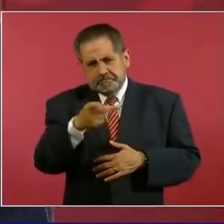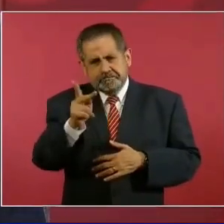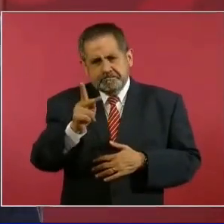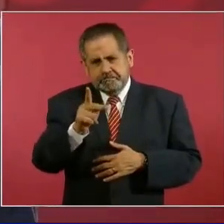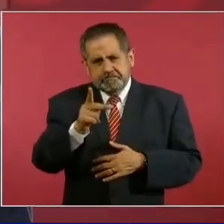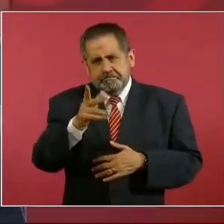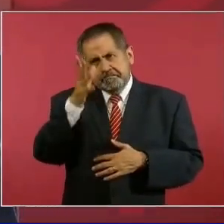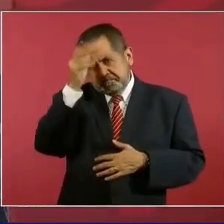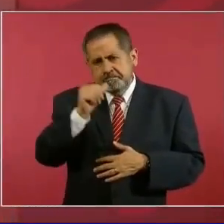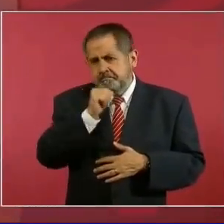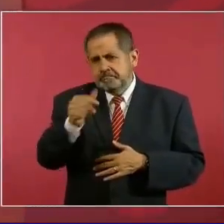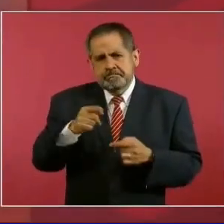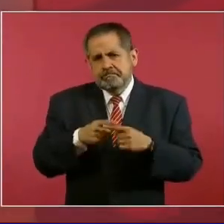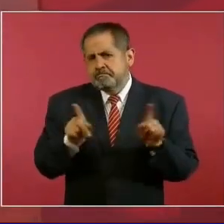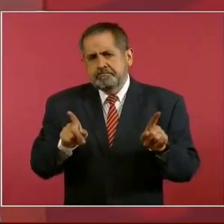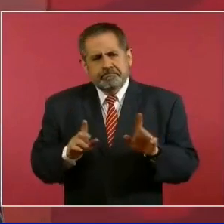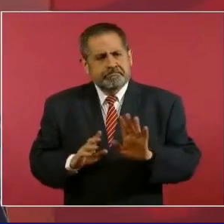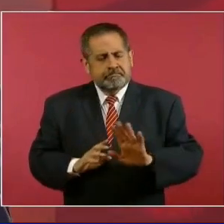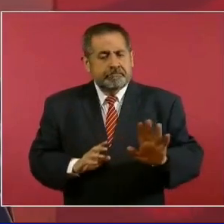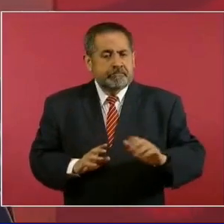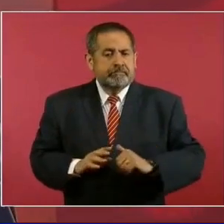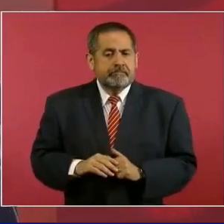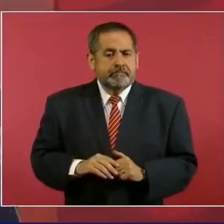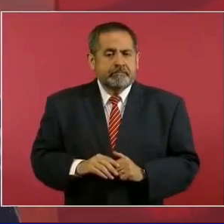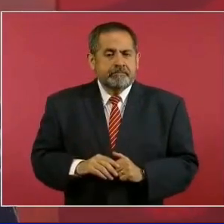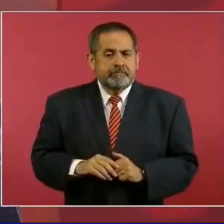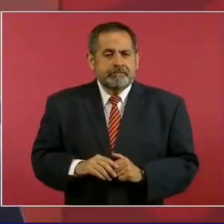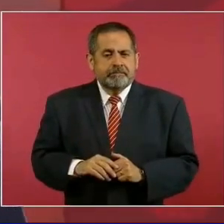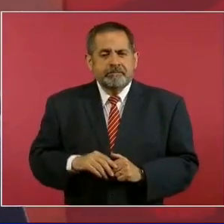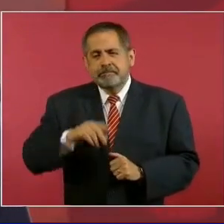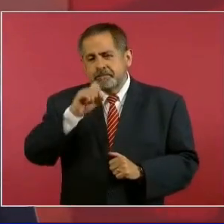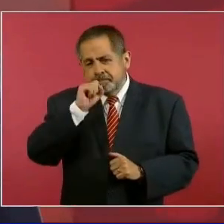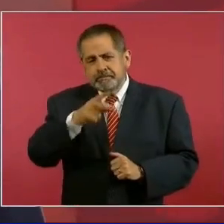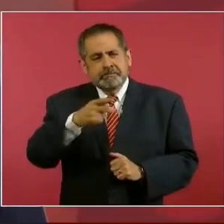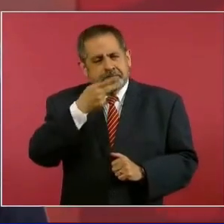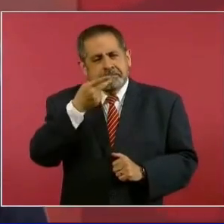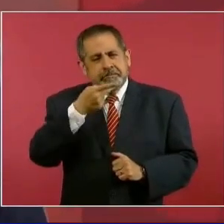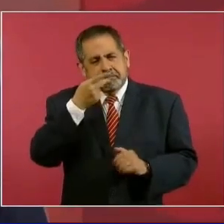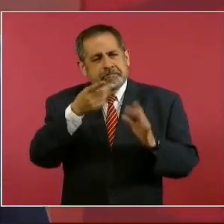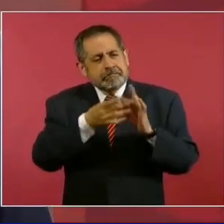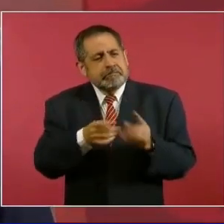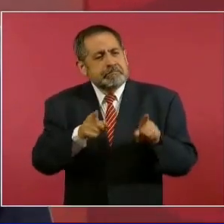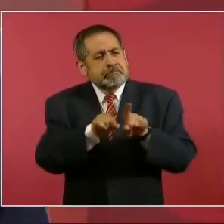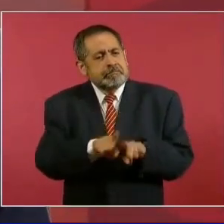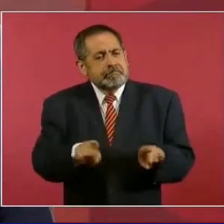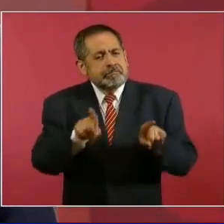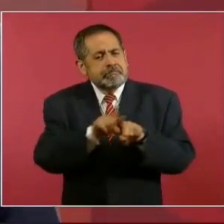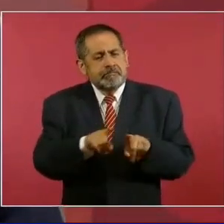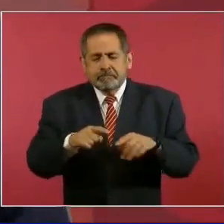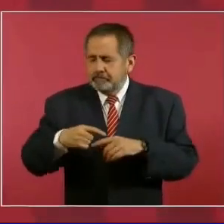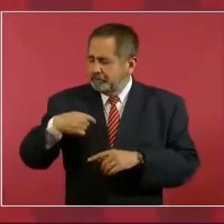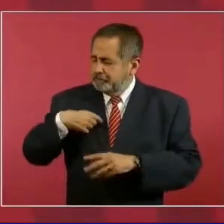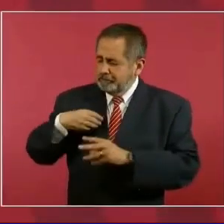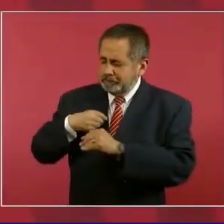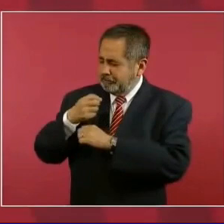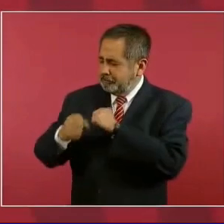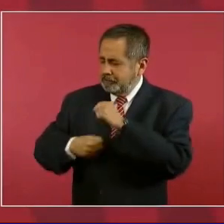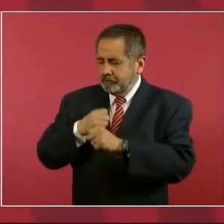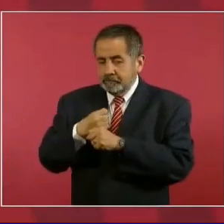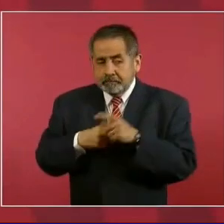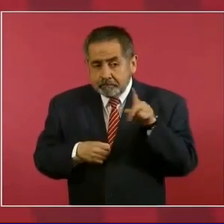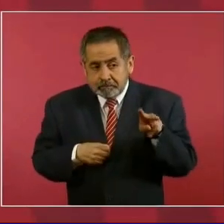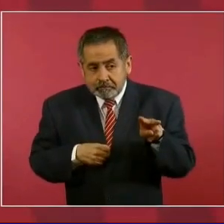pero que es el mismo estribillo de siempre. Llevo años escuchándolo,